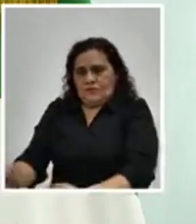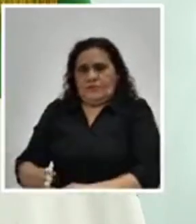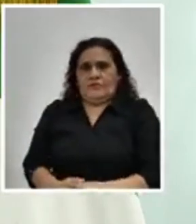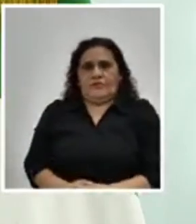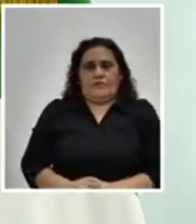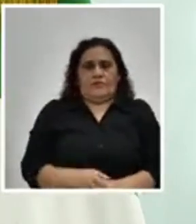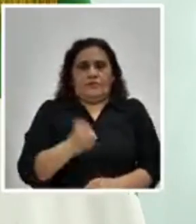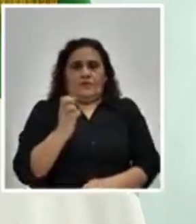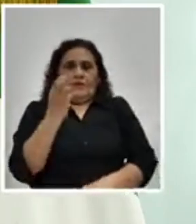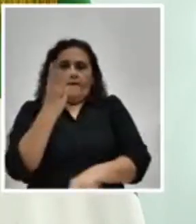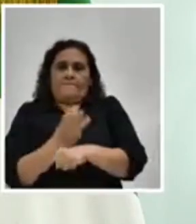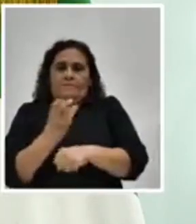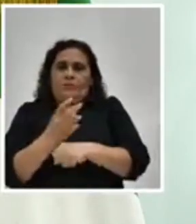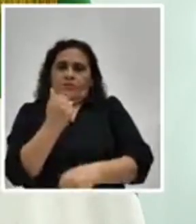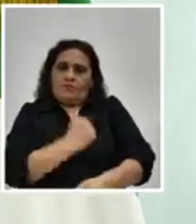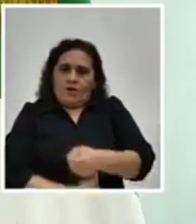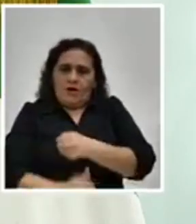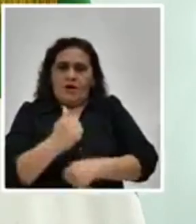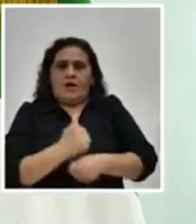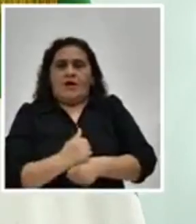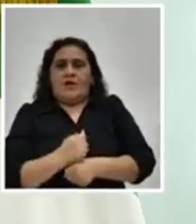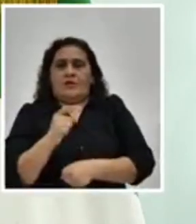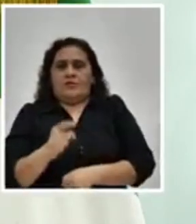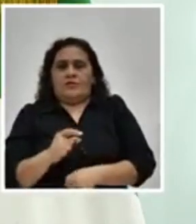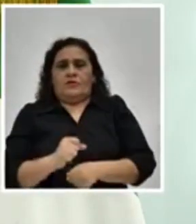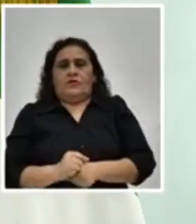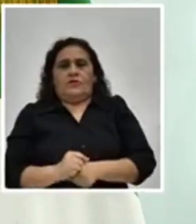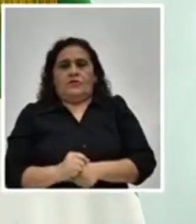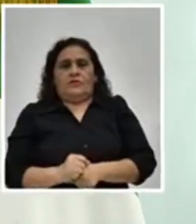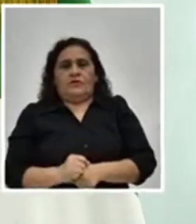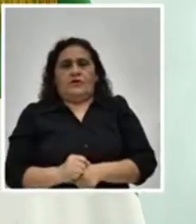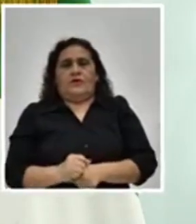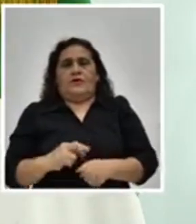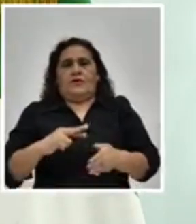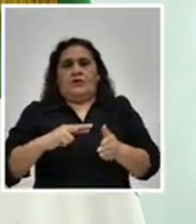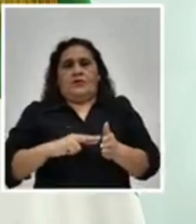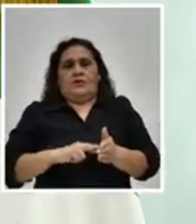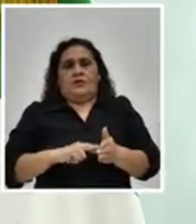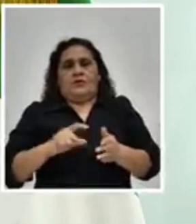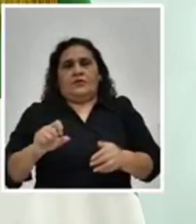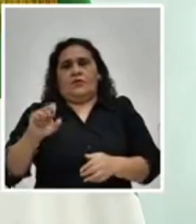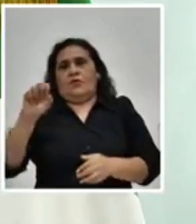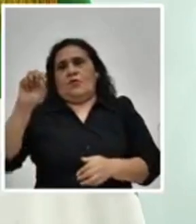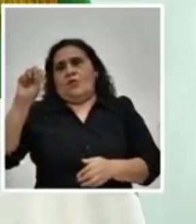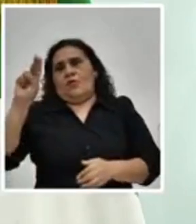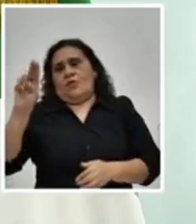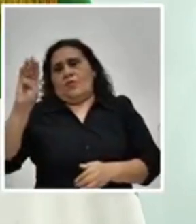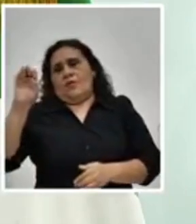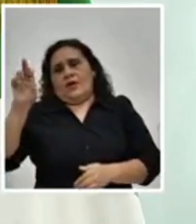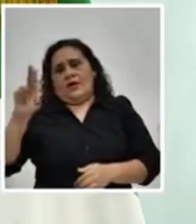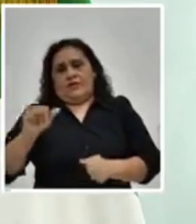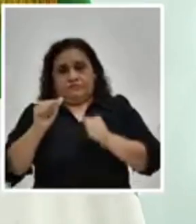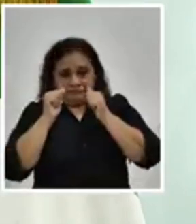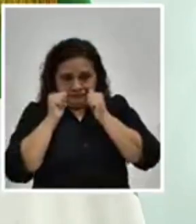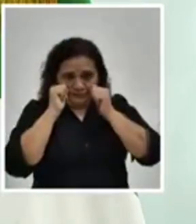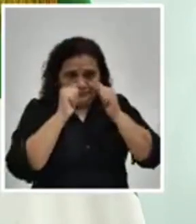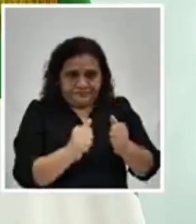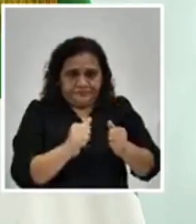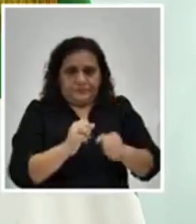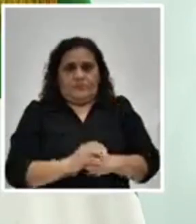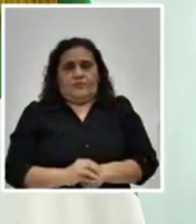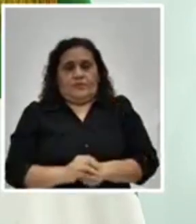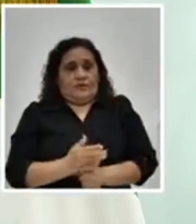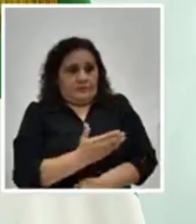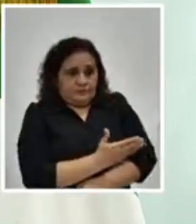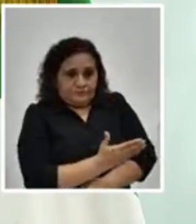Durante este tercer año, la Unidad Básica de Rehabilitación VR brindó atención de rehabilitación a la